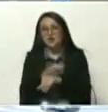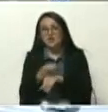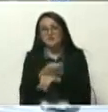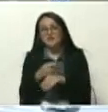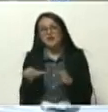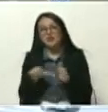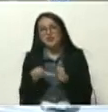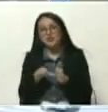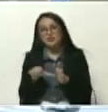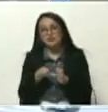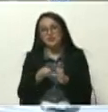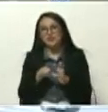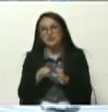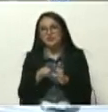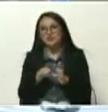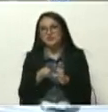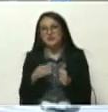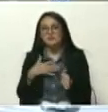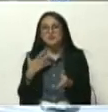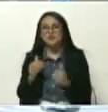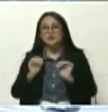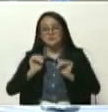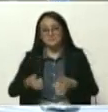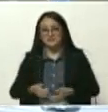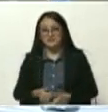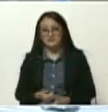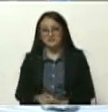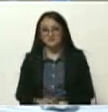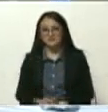dónde podría hacer el reinicio.